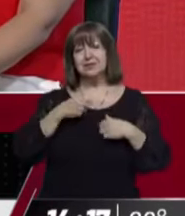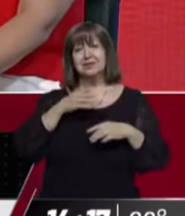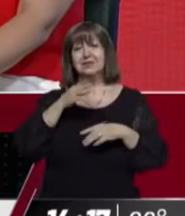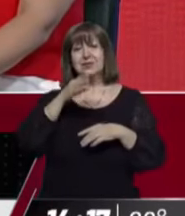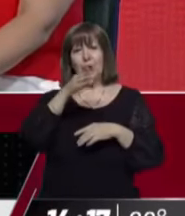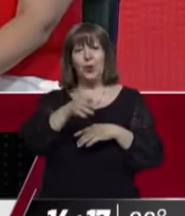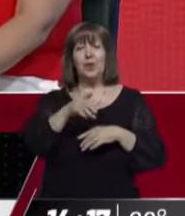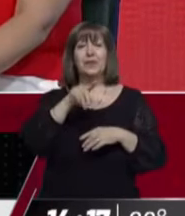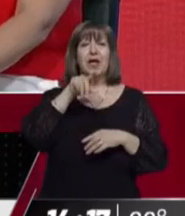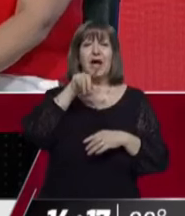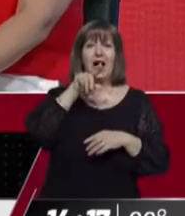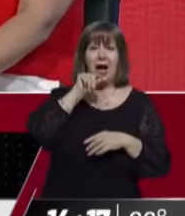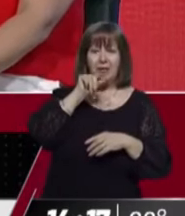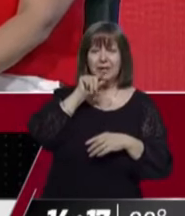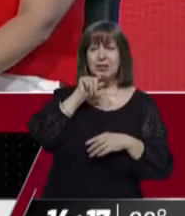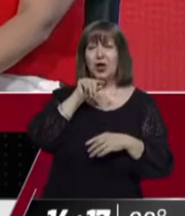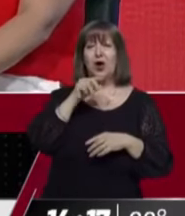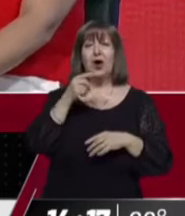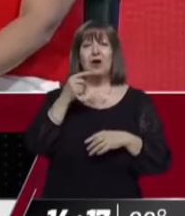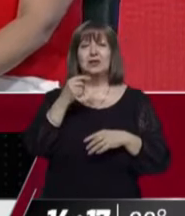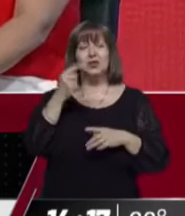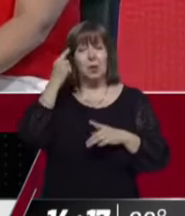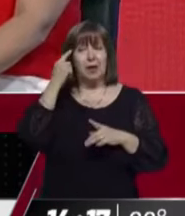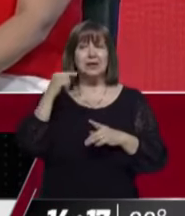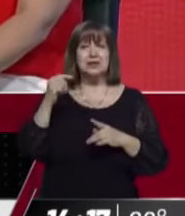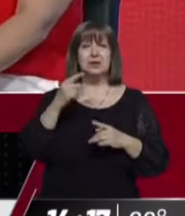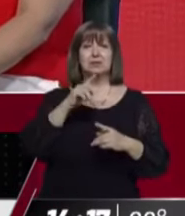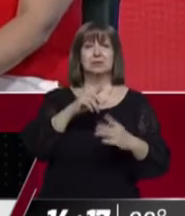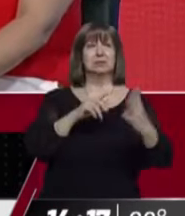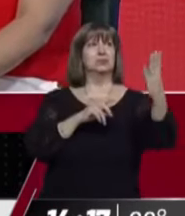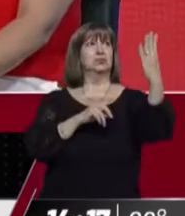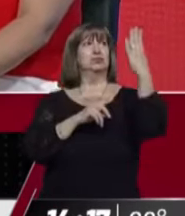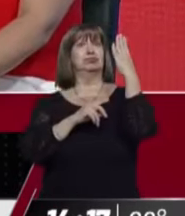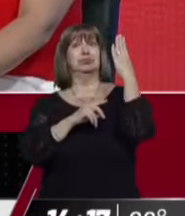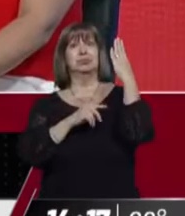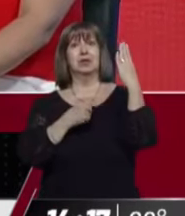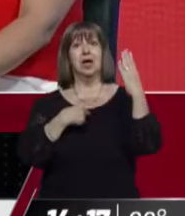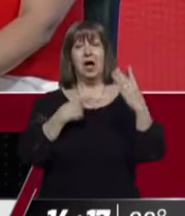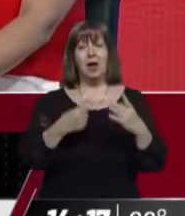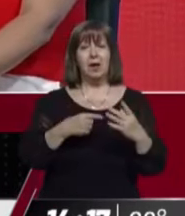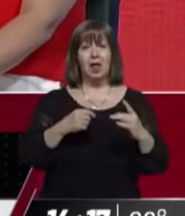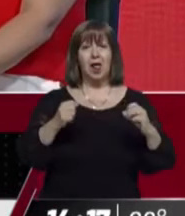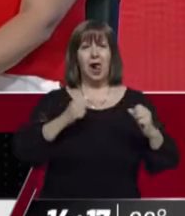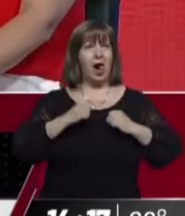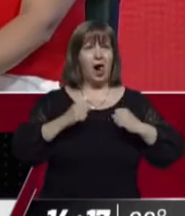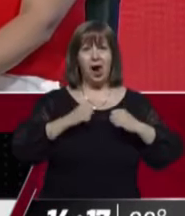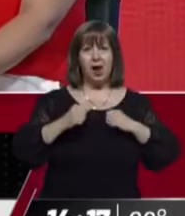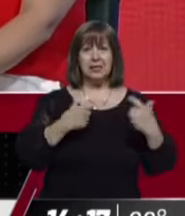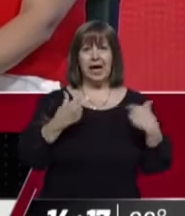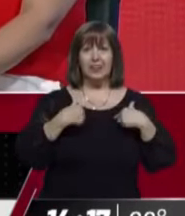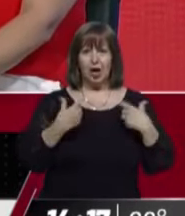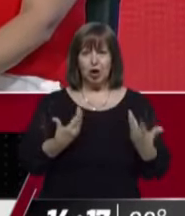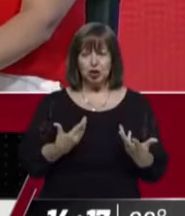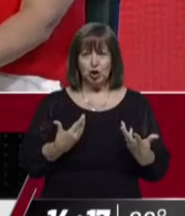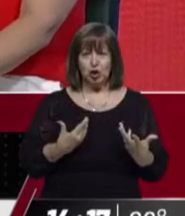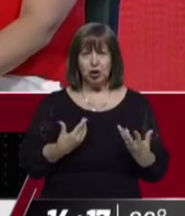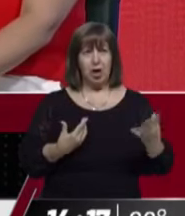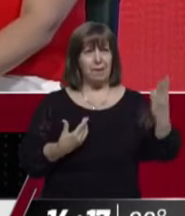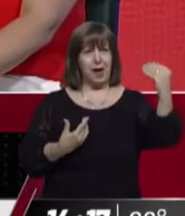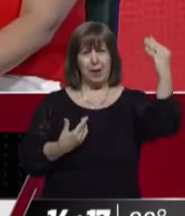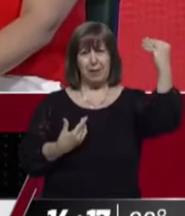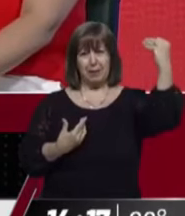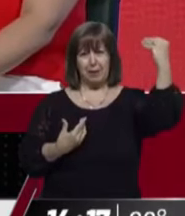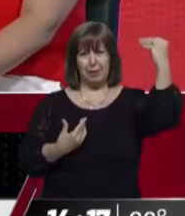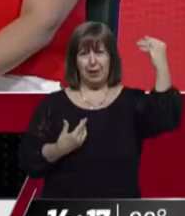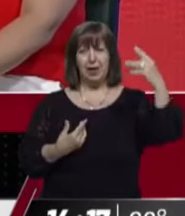que si viene otro, un árbitro hombre, otra persona, no hacen el escándalo que hacen porque pasa, estoy yo acá pasa, o es porque verdad, una es mujer. Verdad,